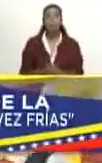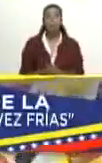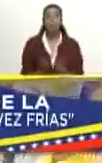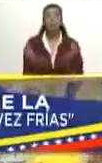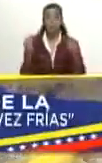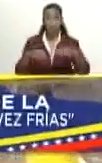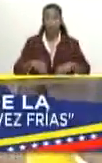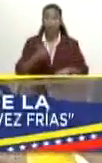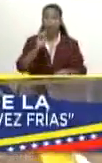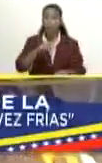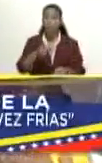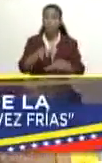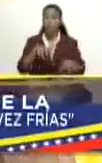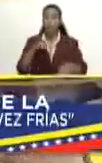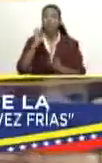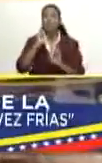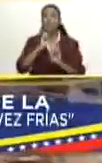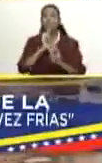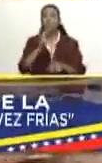Así que